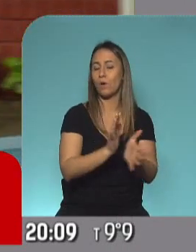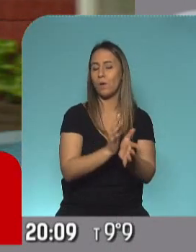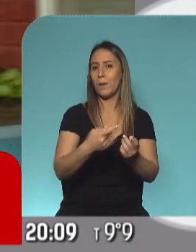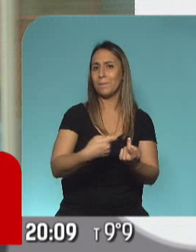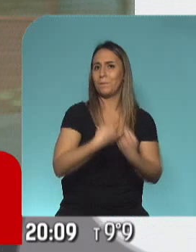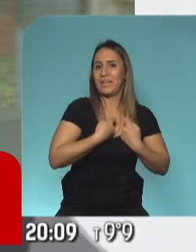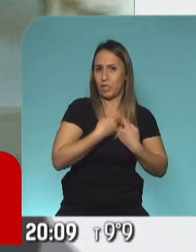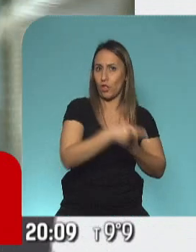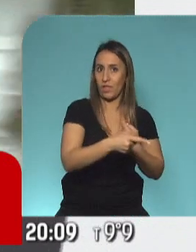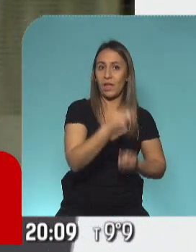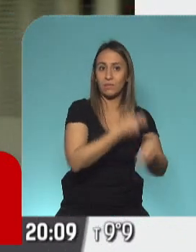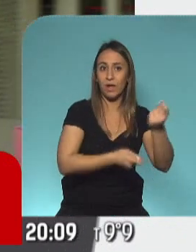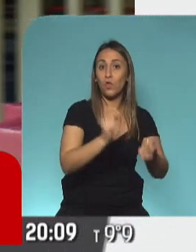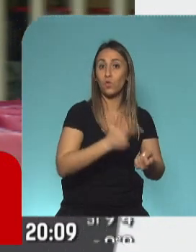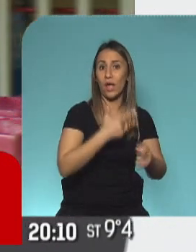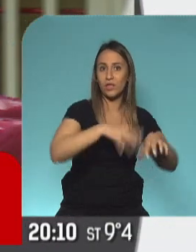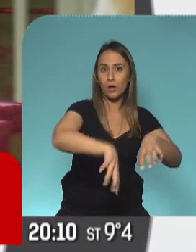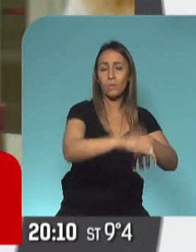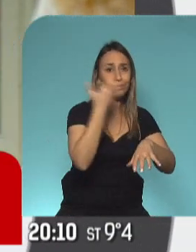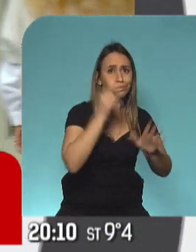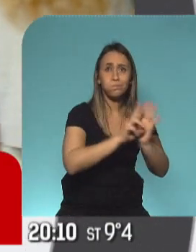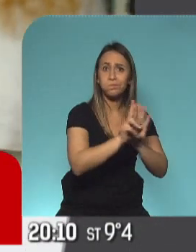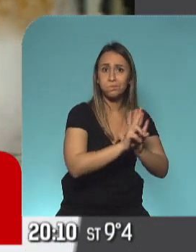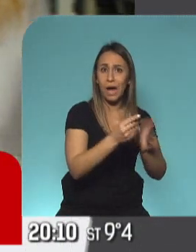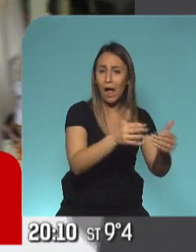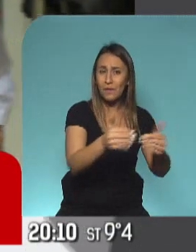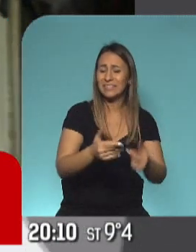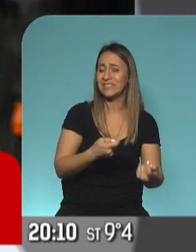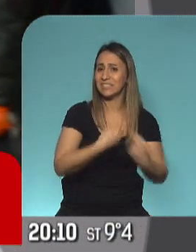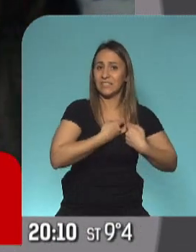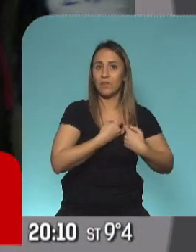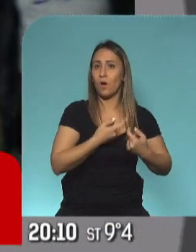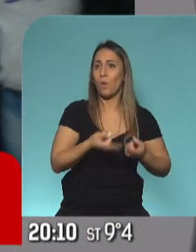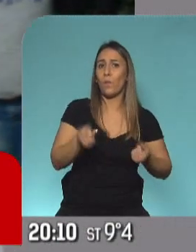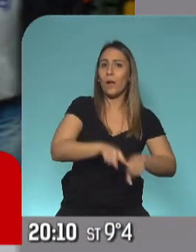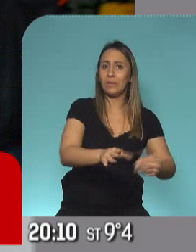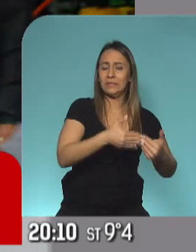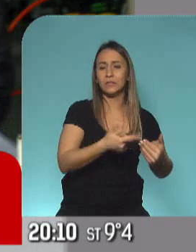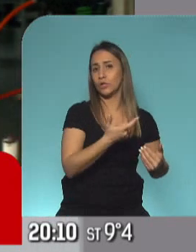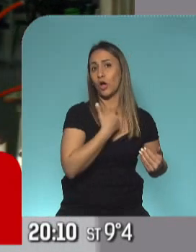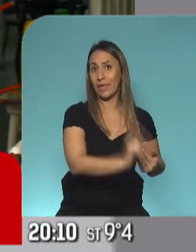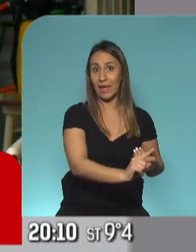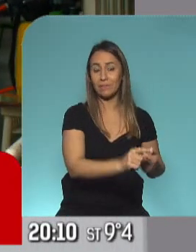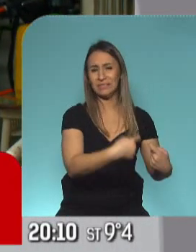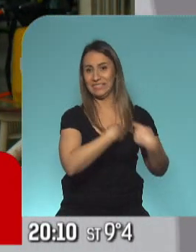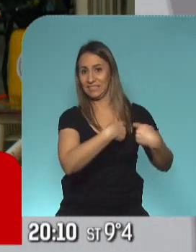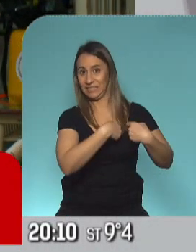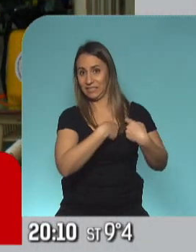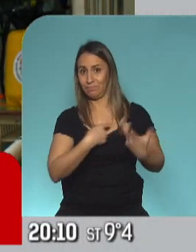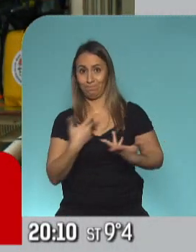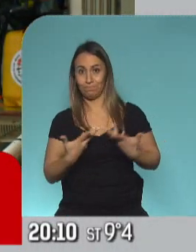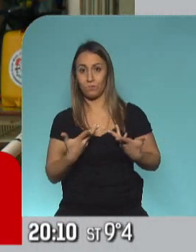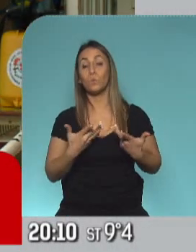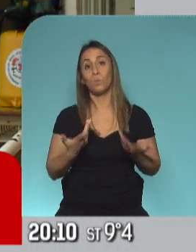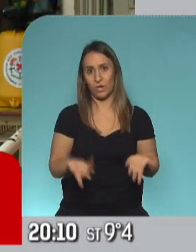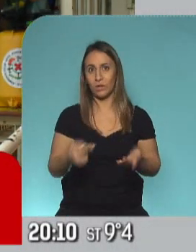de los comerciantes que pudieron abrir sus locales para que no se diera marcha atrás. Entonces yo te diría, es uno de los puntos que vamos a terminar de saberlo